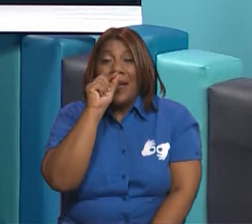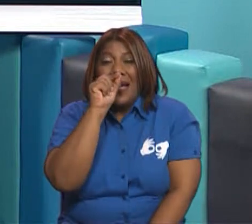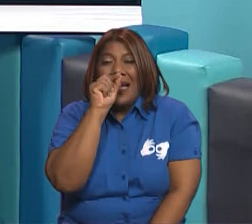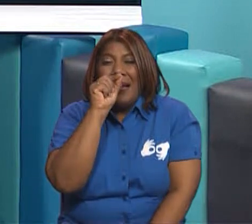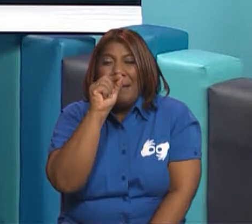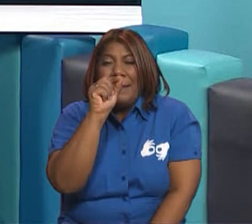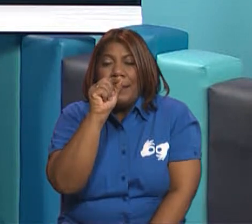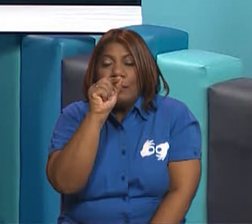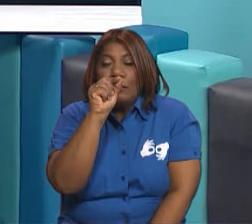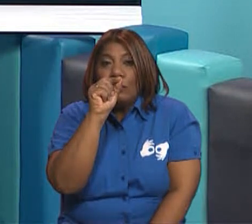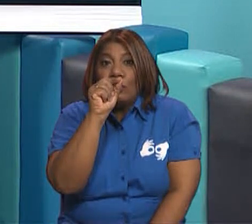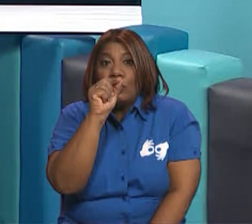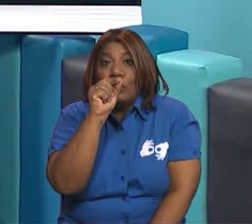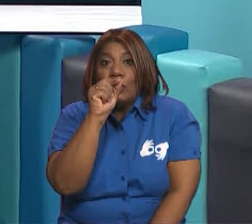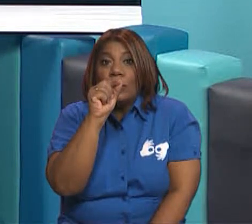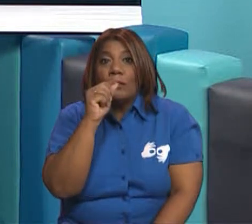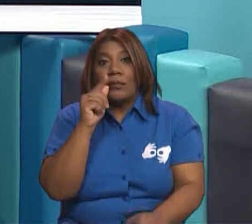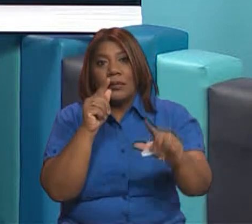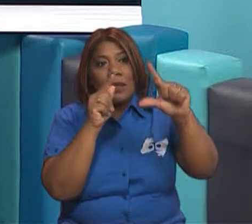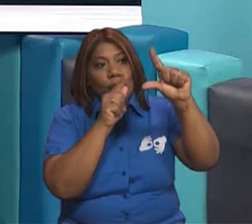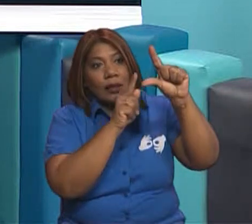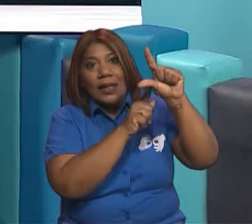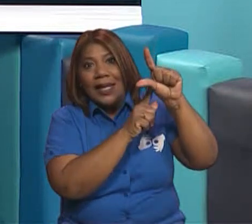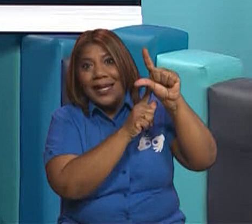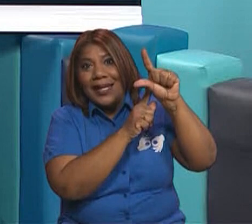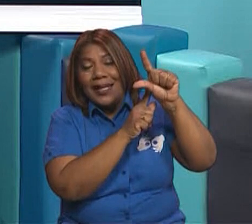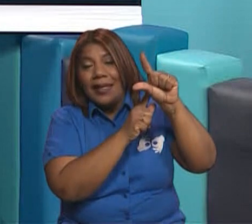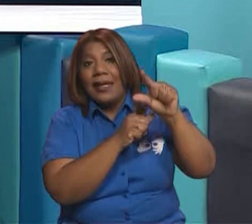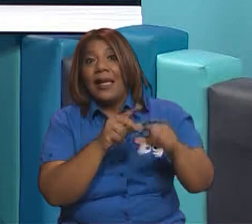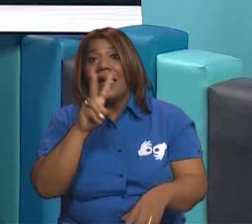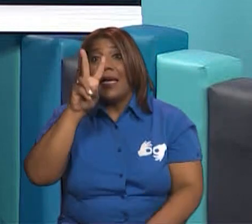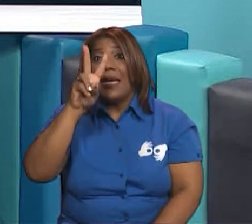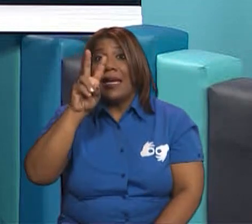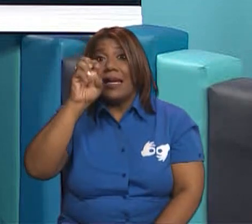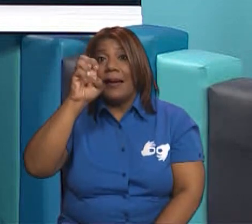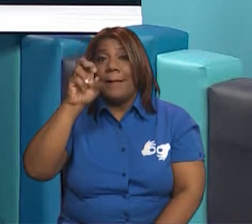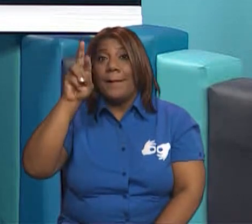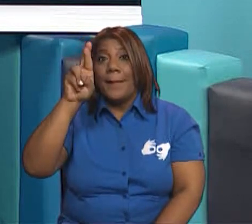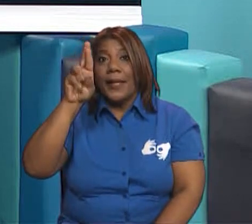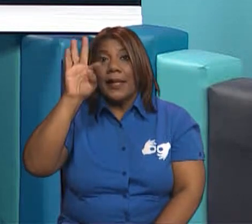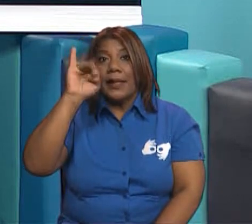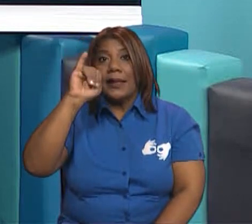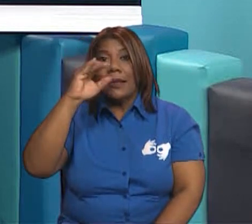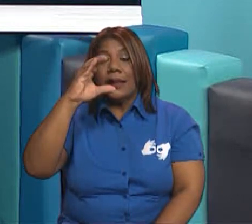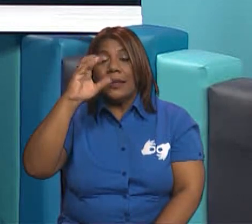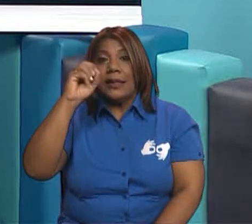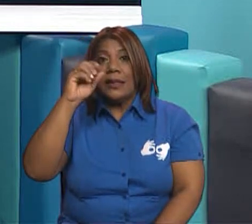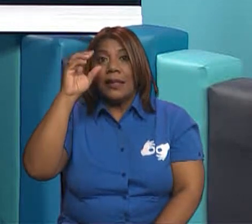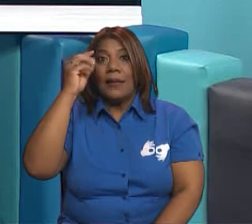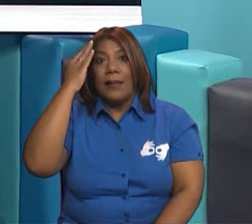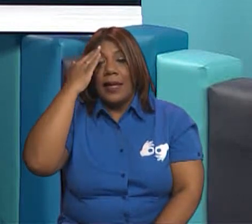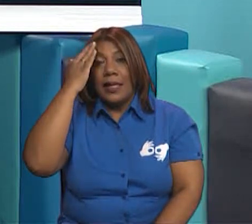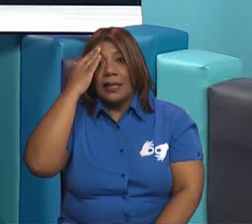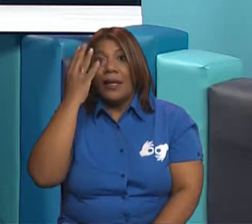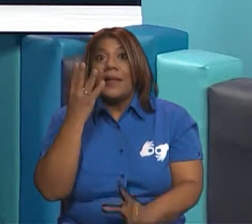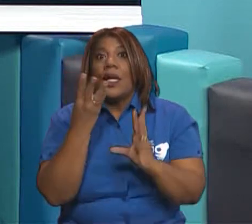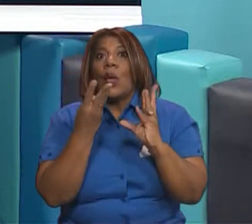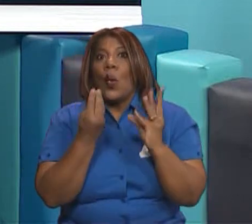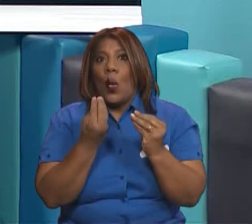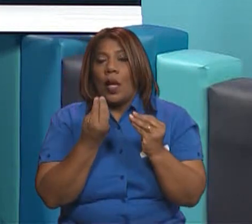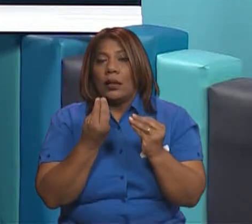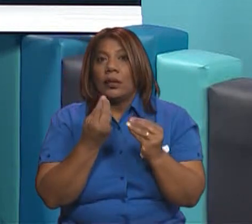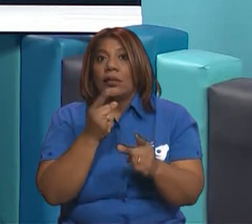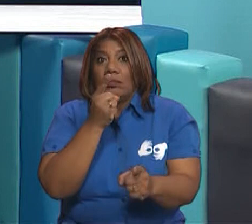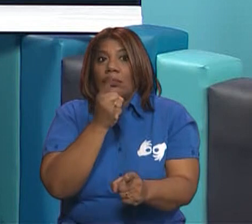del centro justo en el vértice, justo donde se encuentran esos lados, para que podamos medir